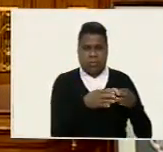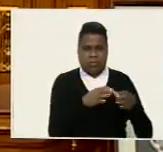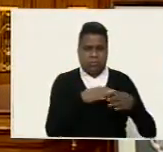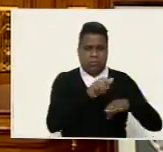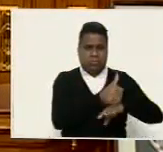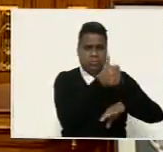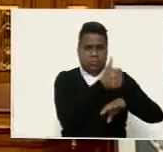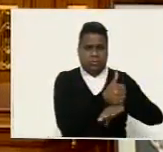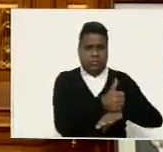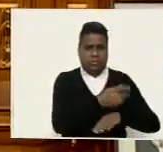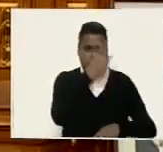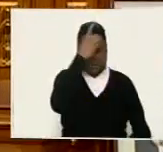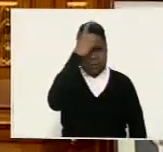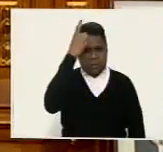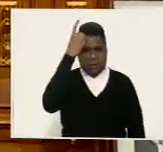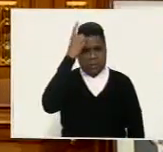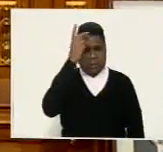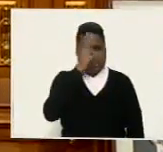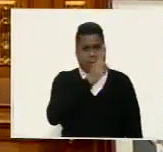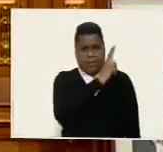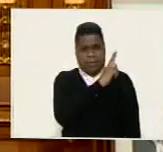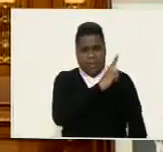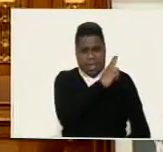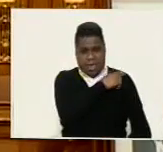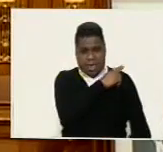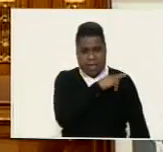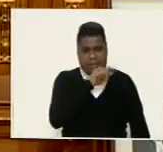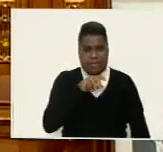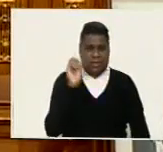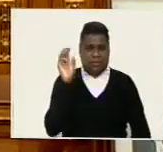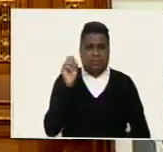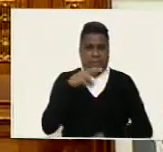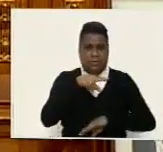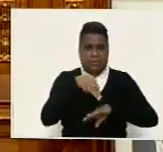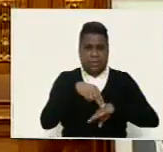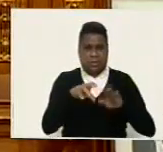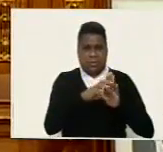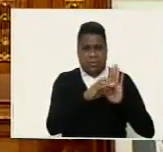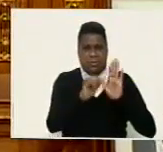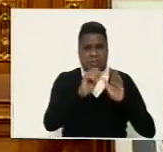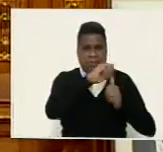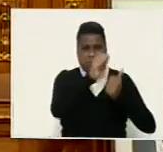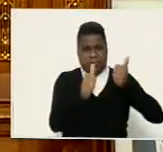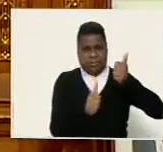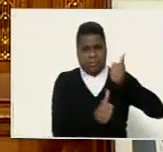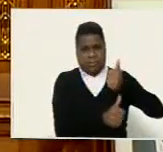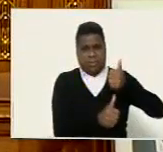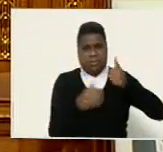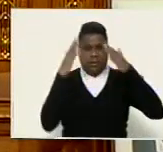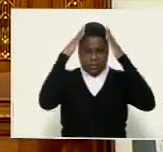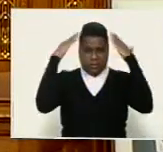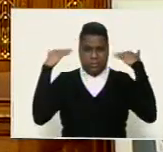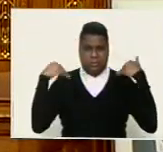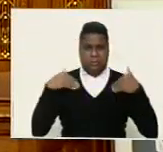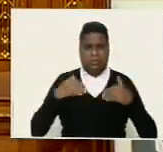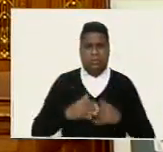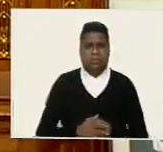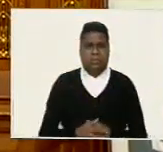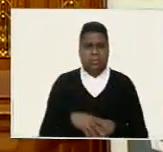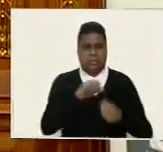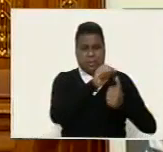al camarada Diosdado Cabello, presidente de la Asamblea Nacional Constituyente, a nuestra vicepresidenta Tania Díaz, a nuestro